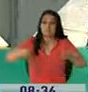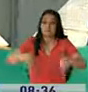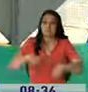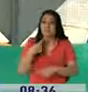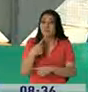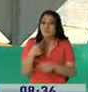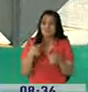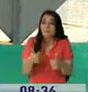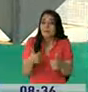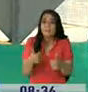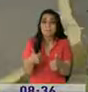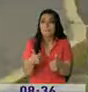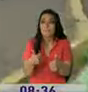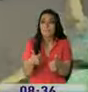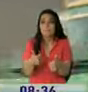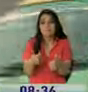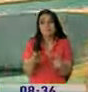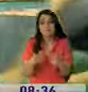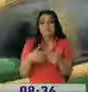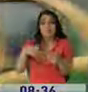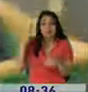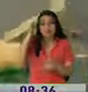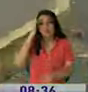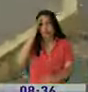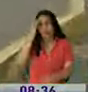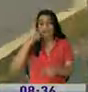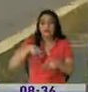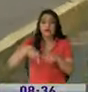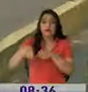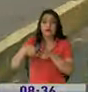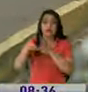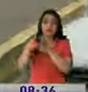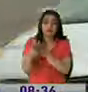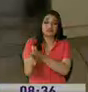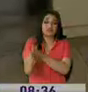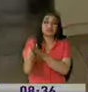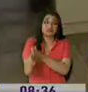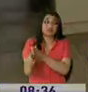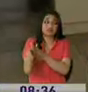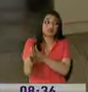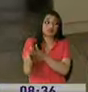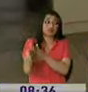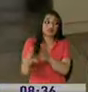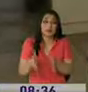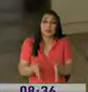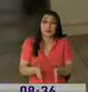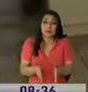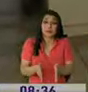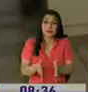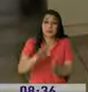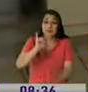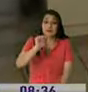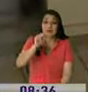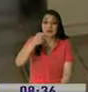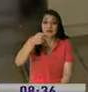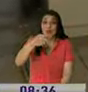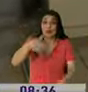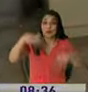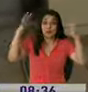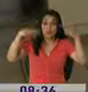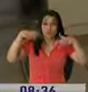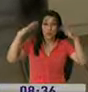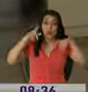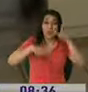que no son buenas, pero lo que más les preocupa es el tráfico que se origina en el lugar. Si la vía Altingo también ahorita con las lluvias, hay